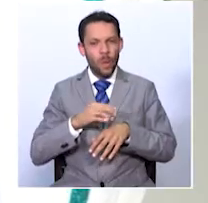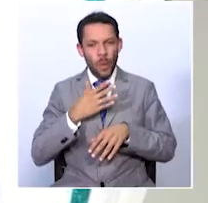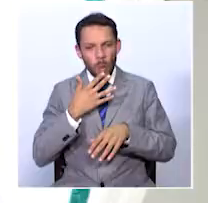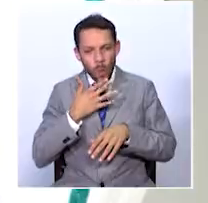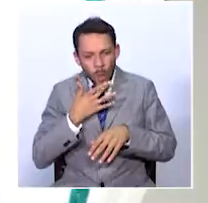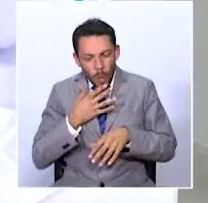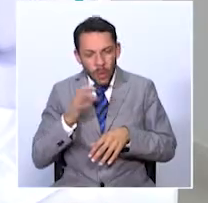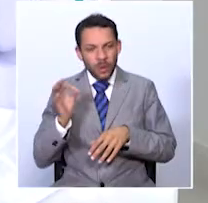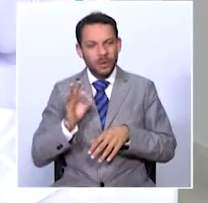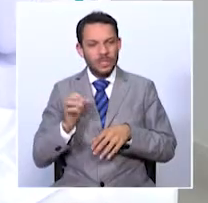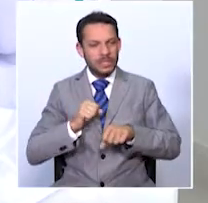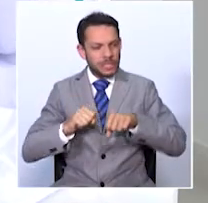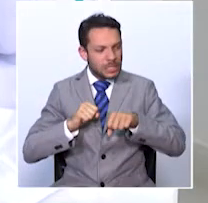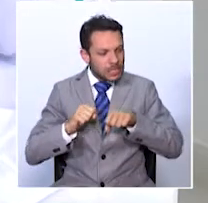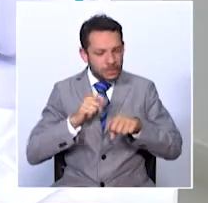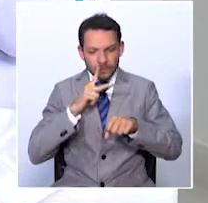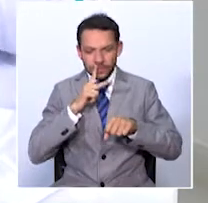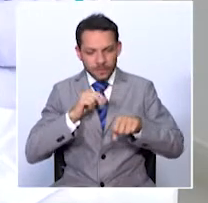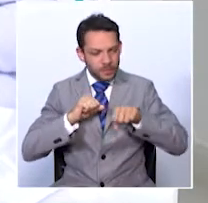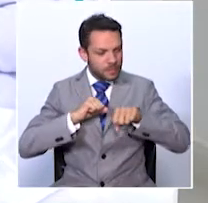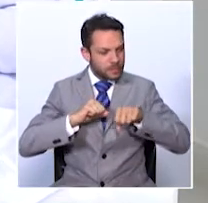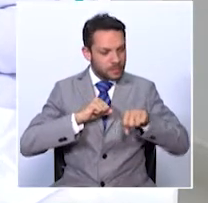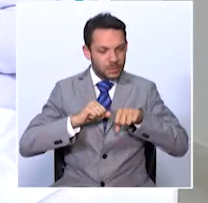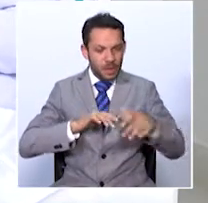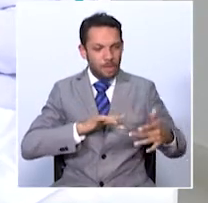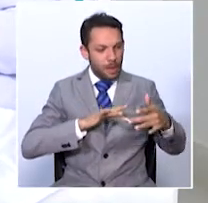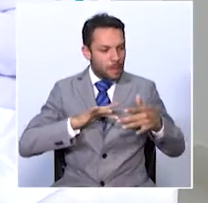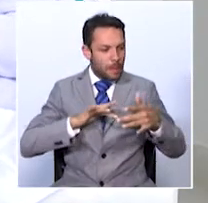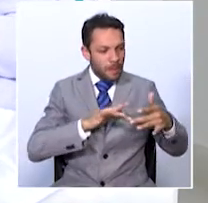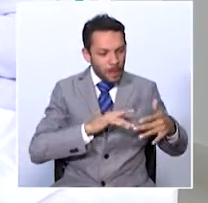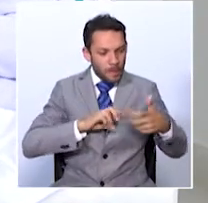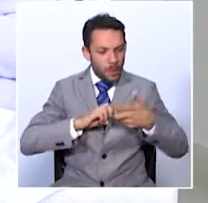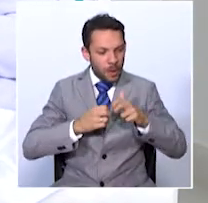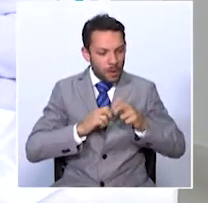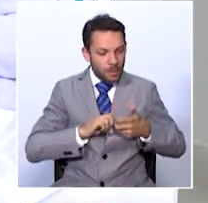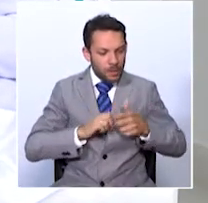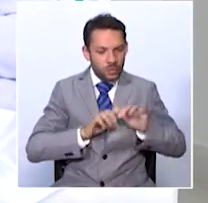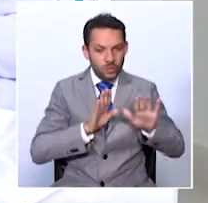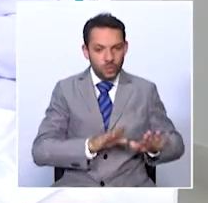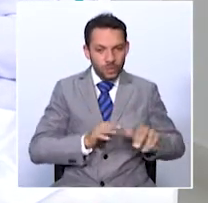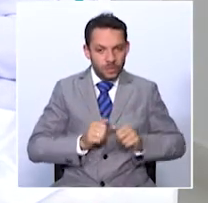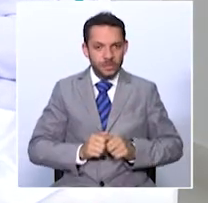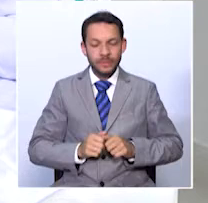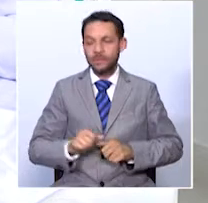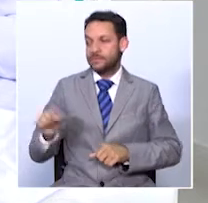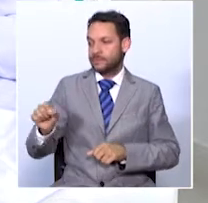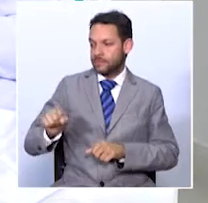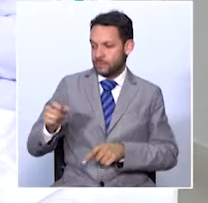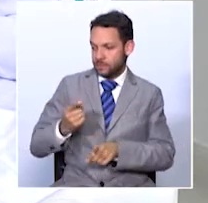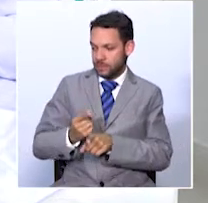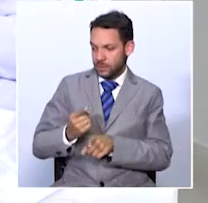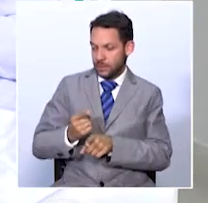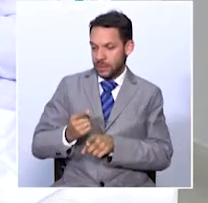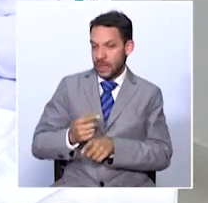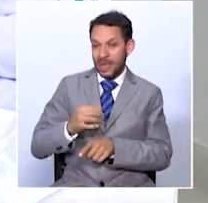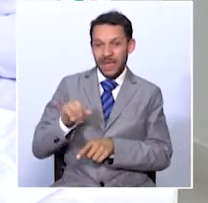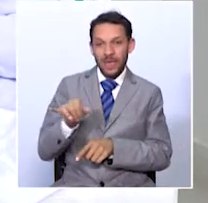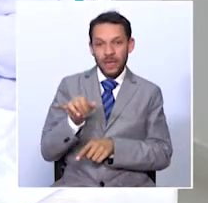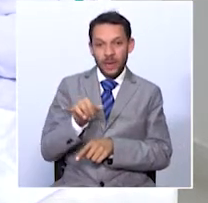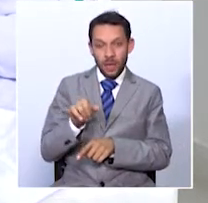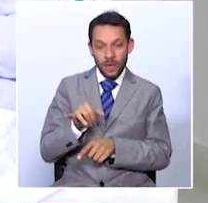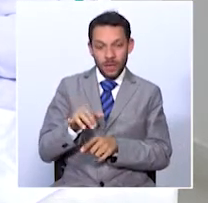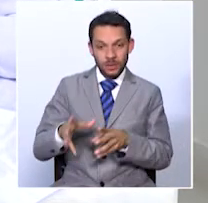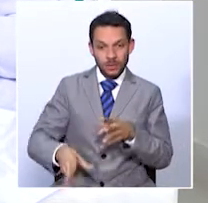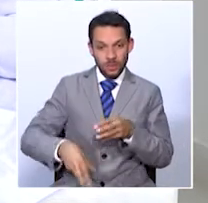envejecimiento acelere. ¿Es cierto que el colágeno se acaba a tan temprana edad? Sí, el colágeno es como el cementico que